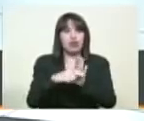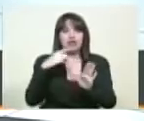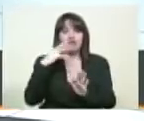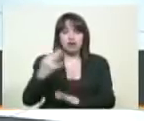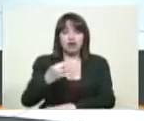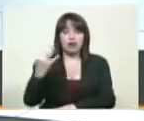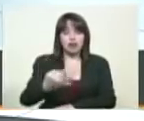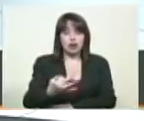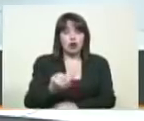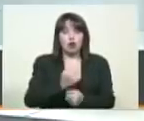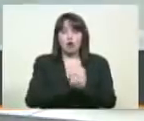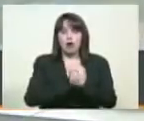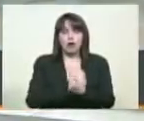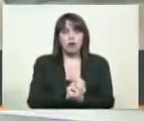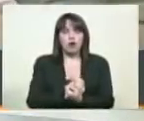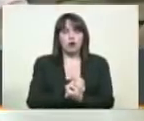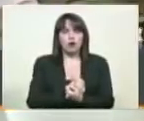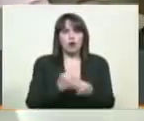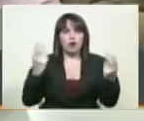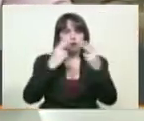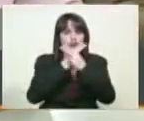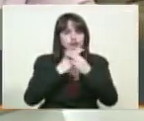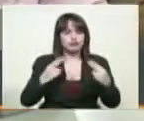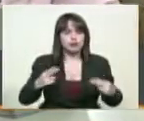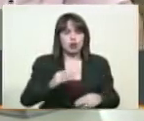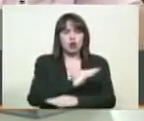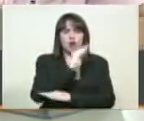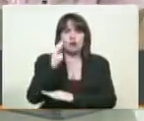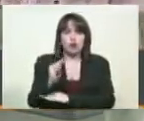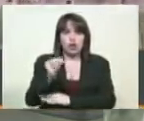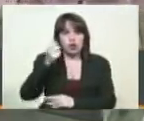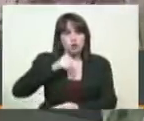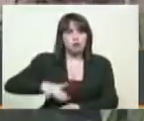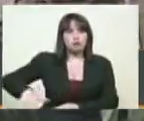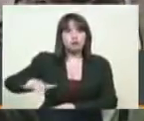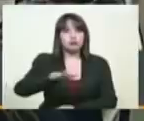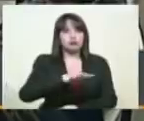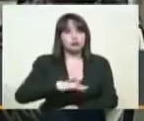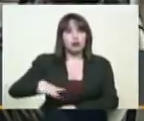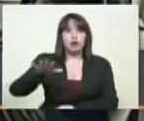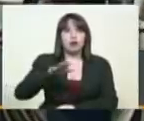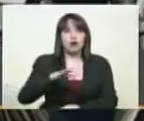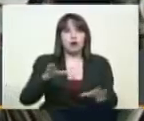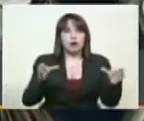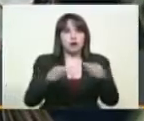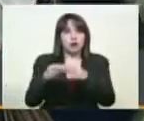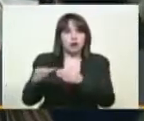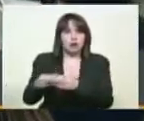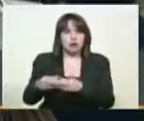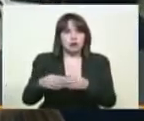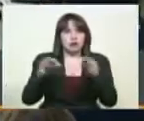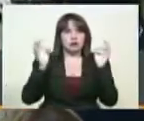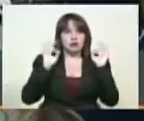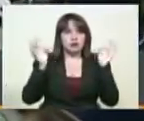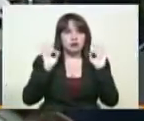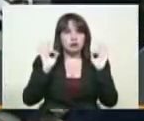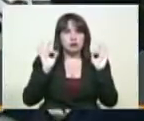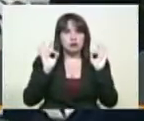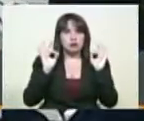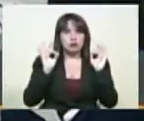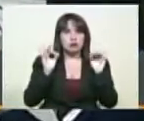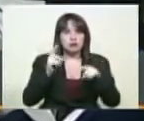con amor con protectores y protectoras con alcaldesas y alcaldes